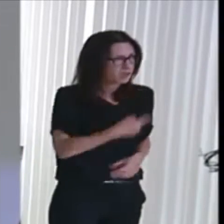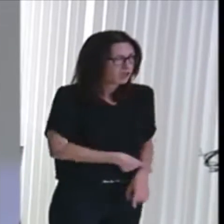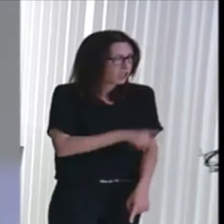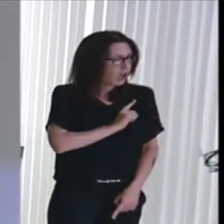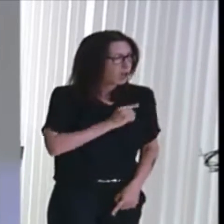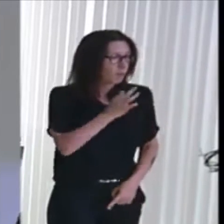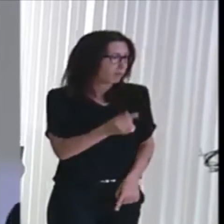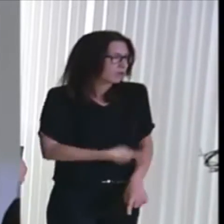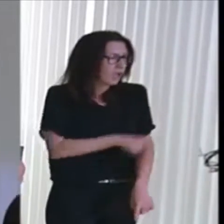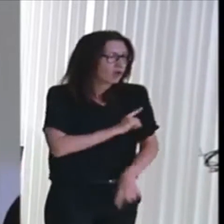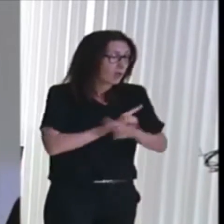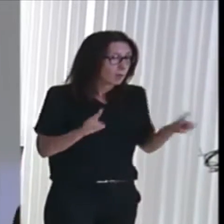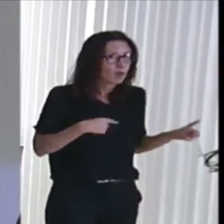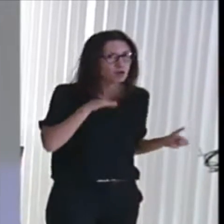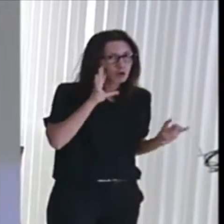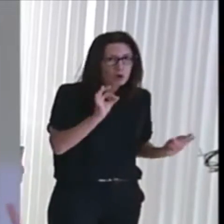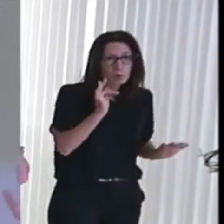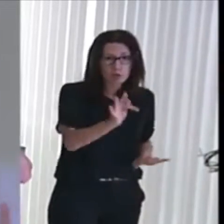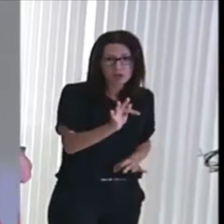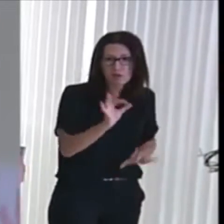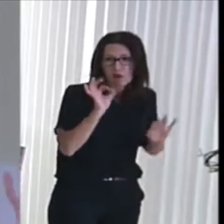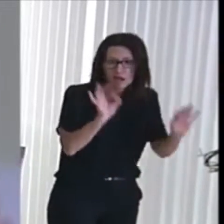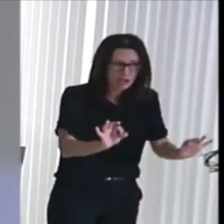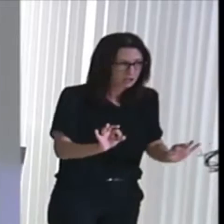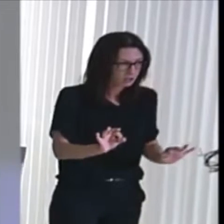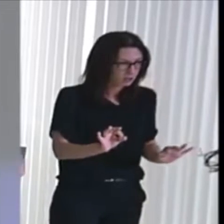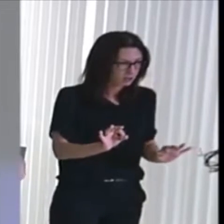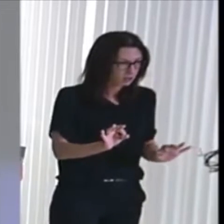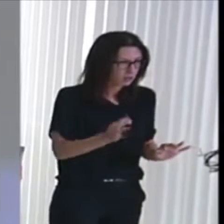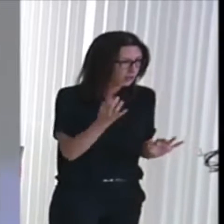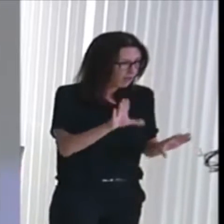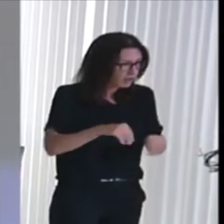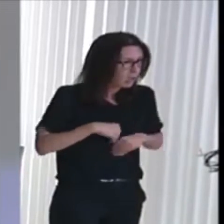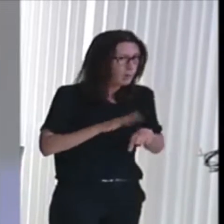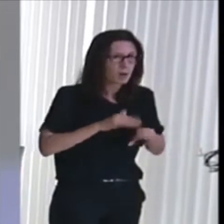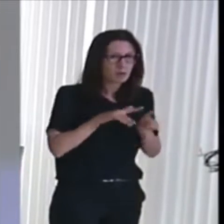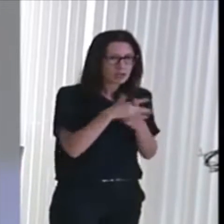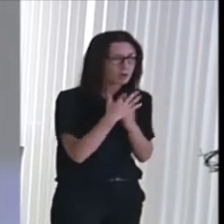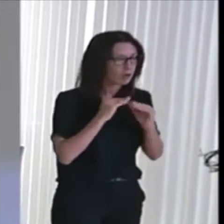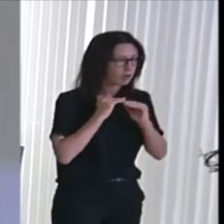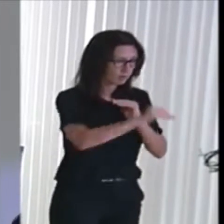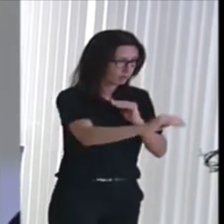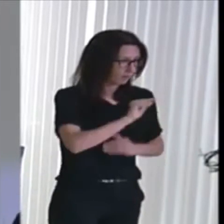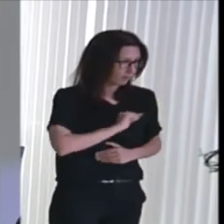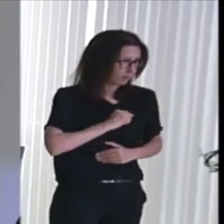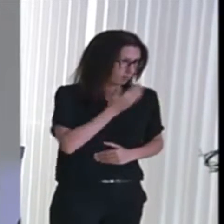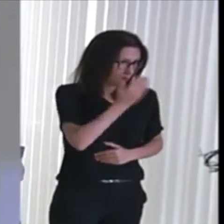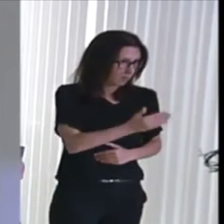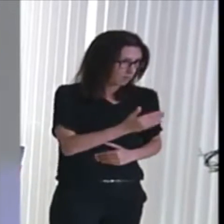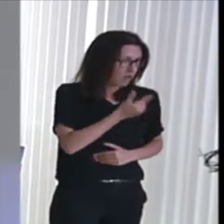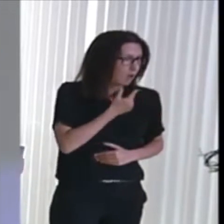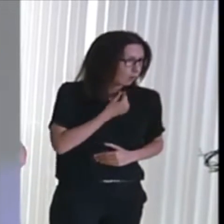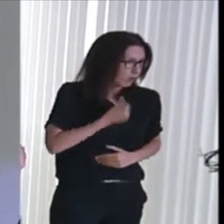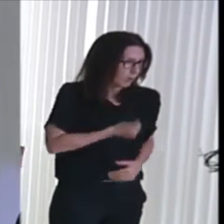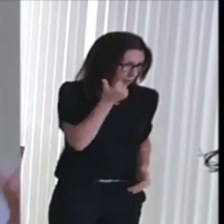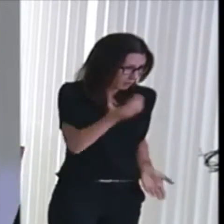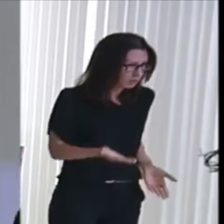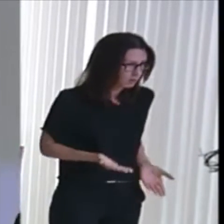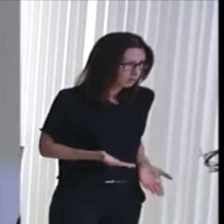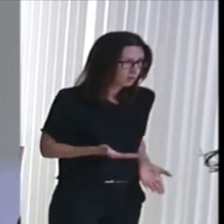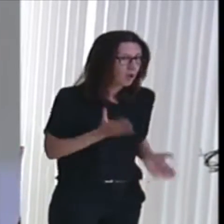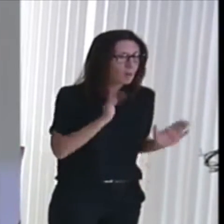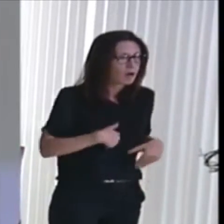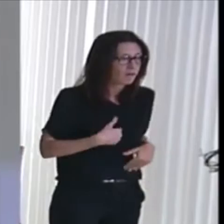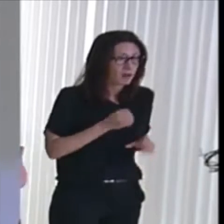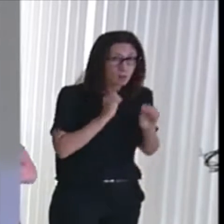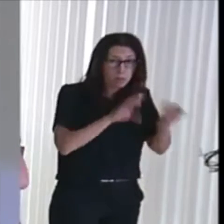¿no? Y está bien. Yo entiendo que es el precio que hay que pagar por mantenerte en un equilibrio que honestamente lo prefiero, ¿no? Estar en esa paz. Pero bueno, o sea, querer tirar la